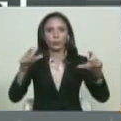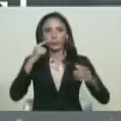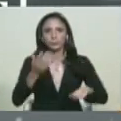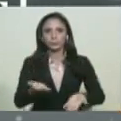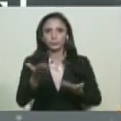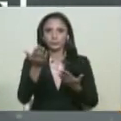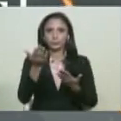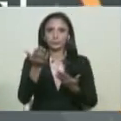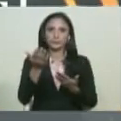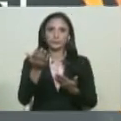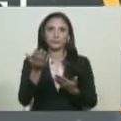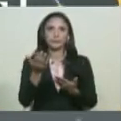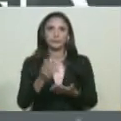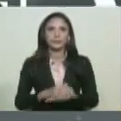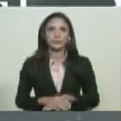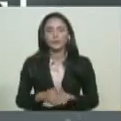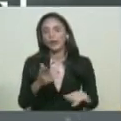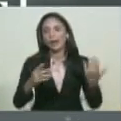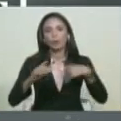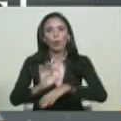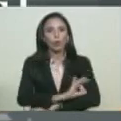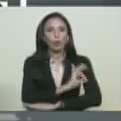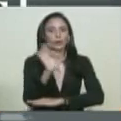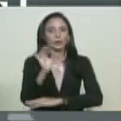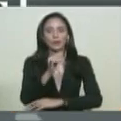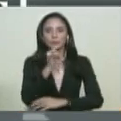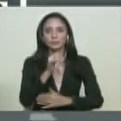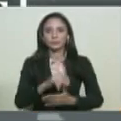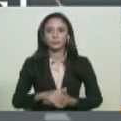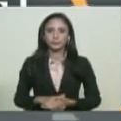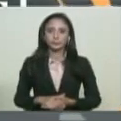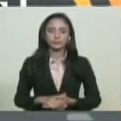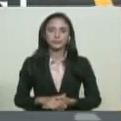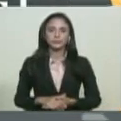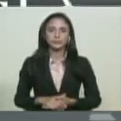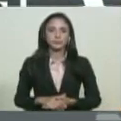disponibles al pueblo de Venezuela durante las 24 horas.